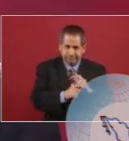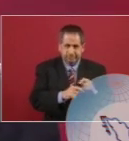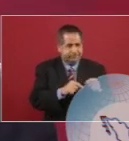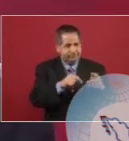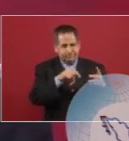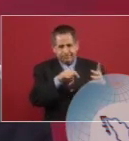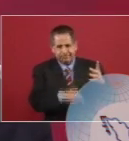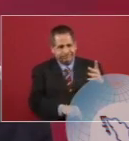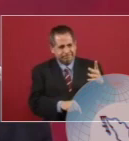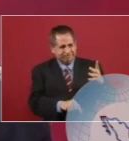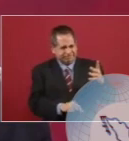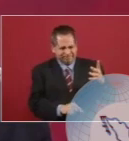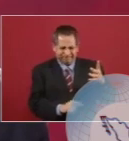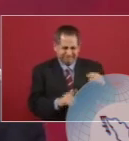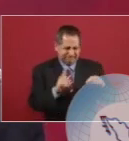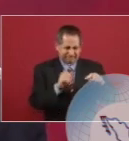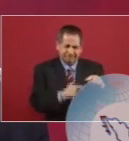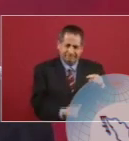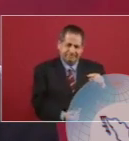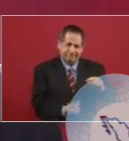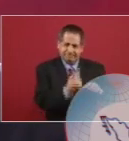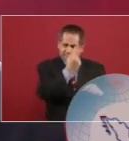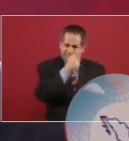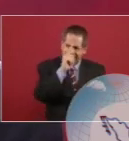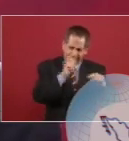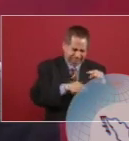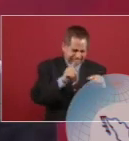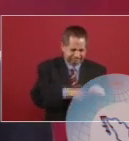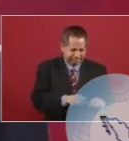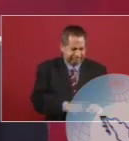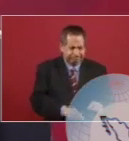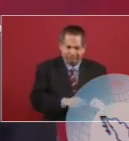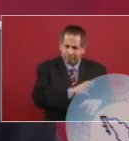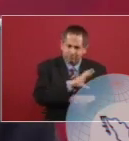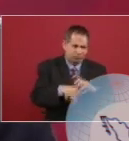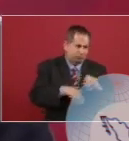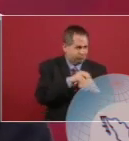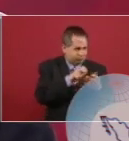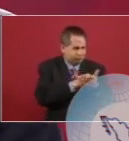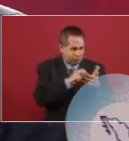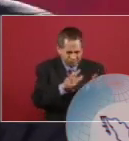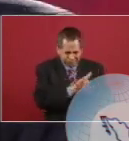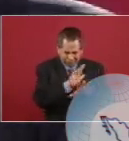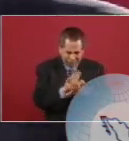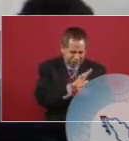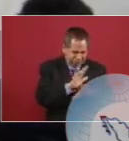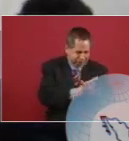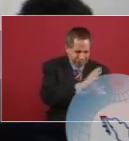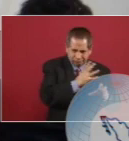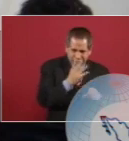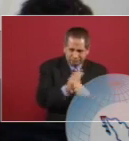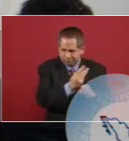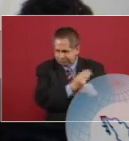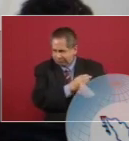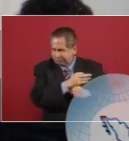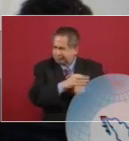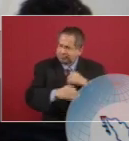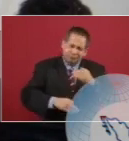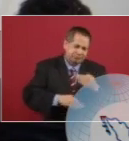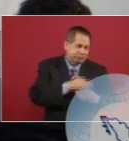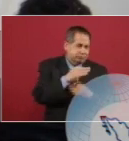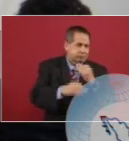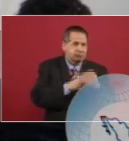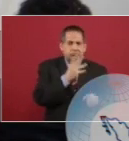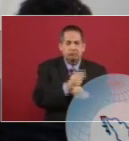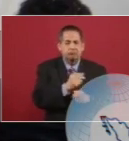abajo. O sea, ahí tiene que revisarse el funcionamiento y